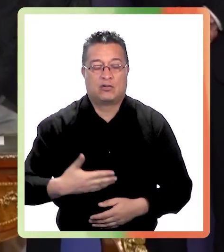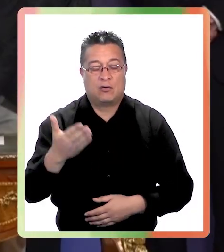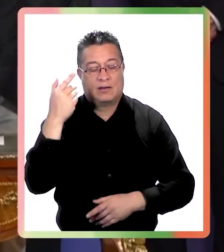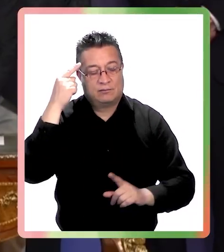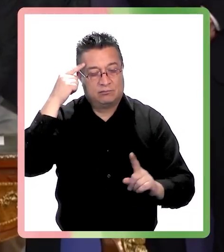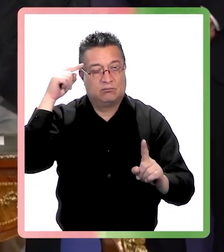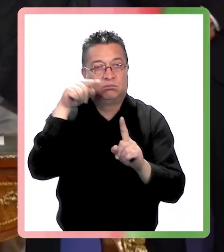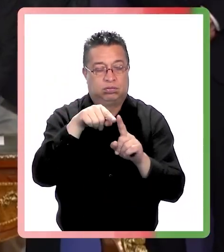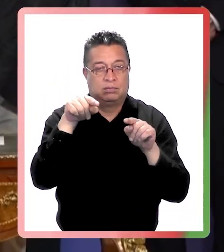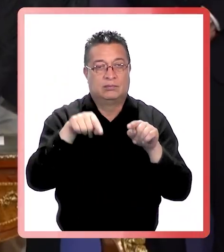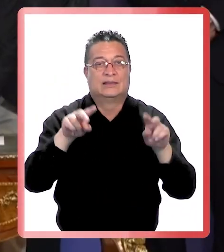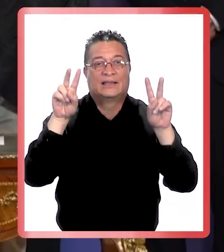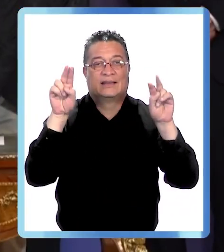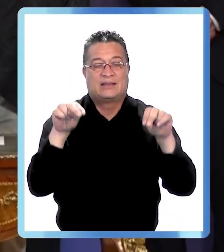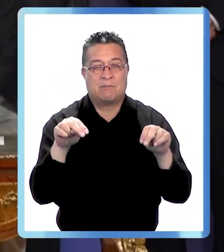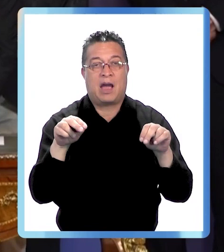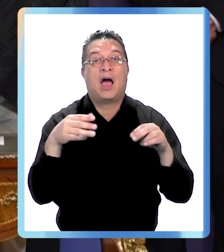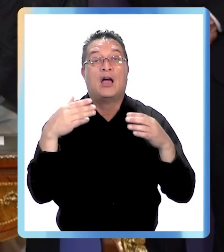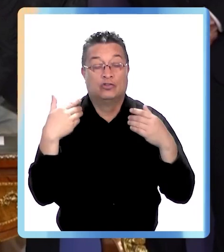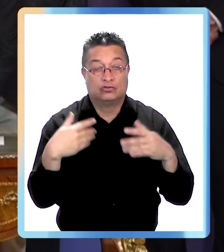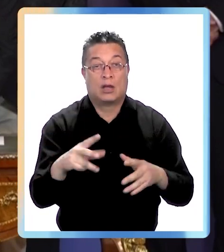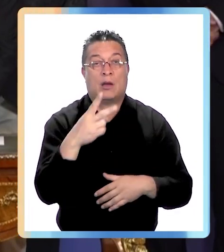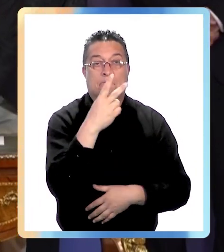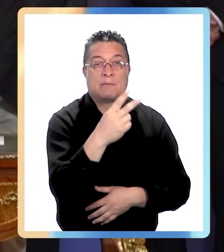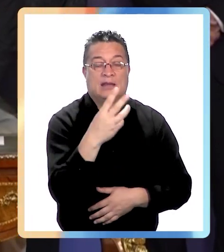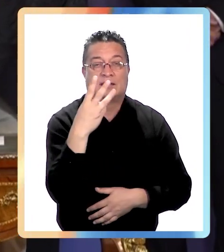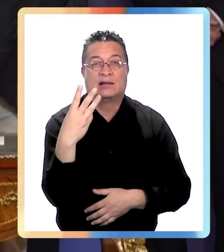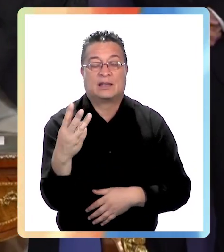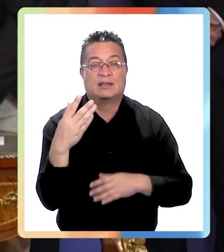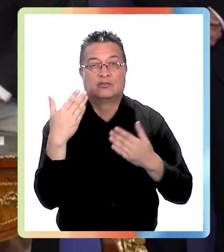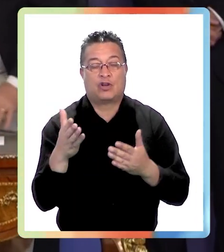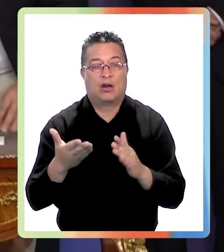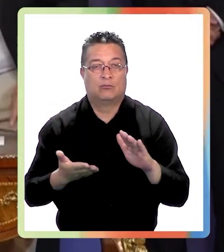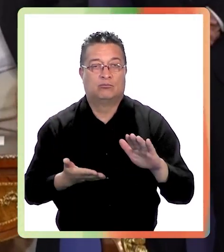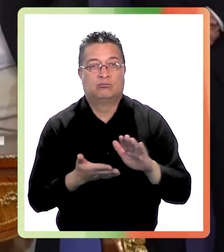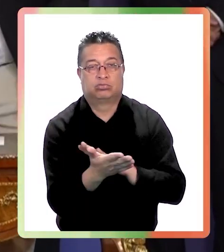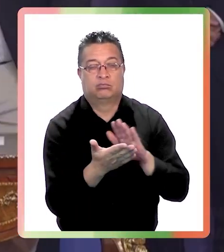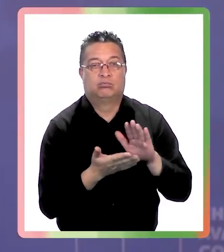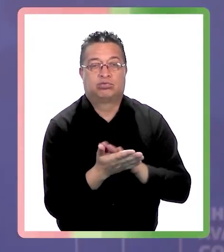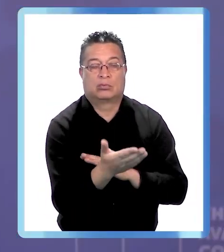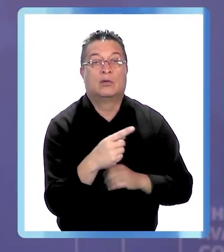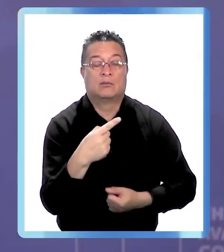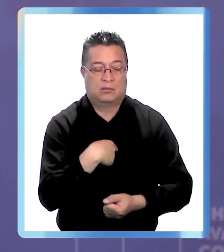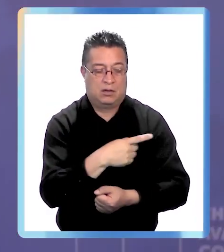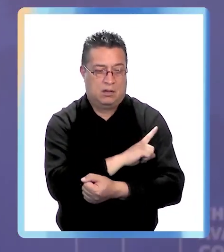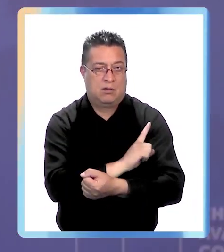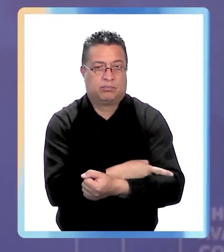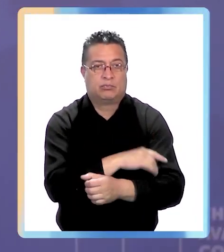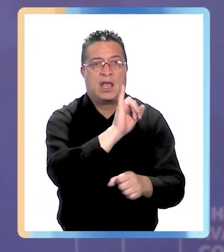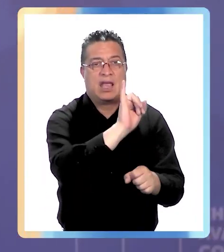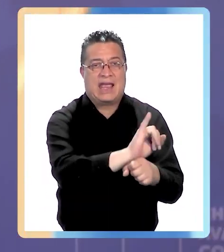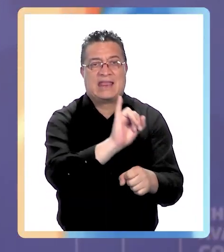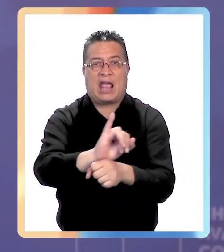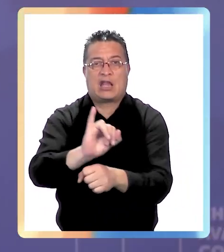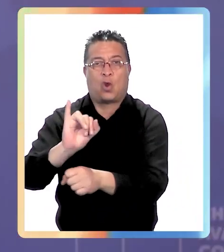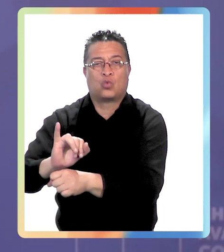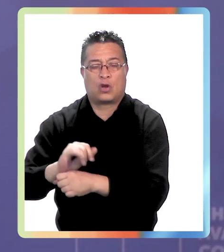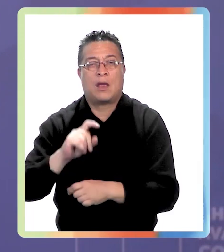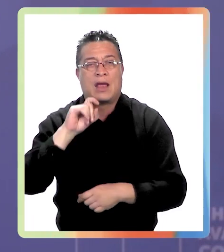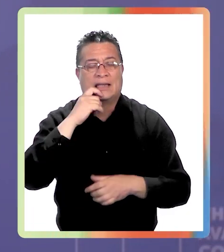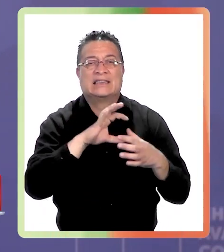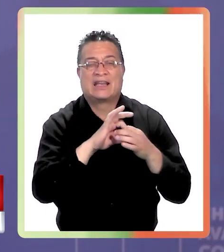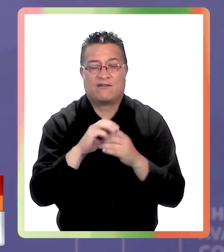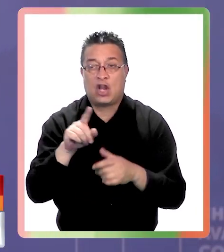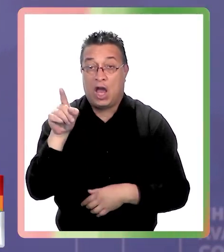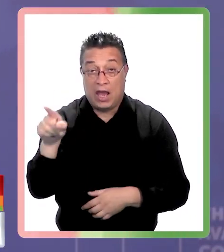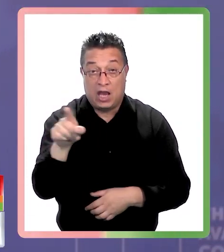gobierno enfocados en este ámbito, de los cuales 23 ya han sido despachados. Fortalecer las instituciones implica